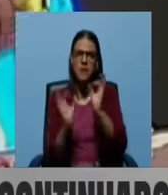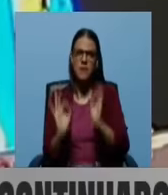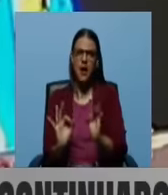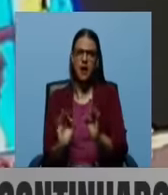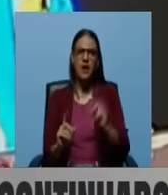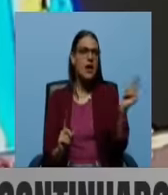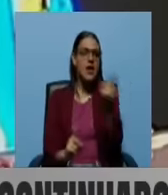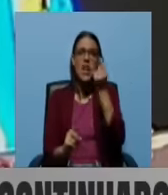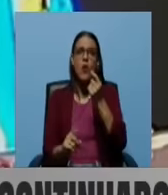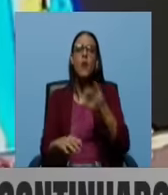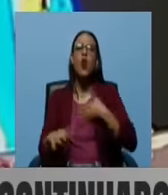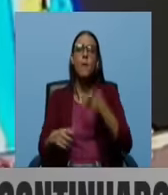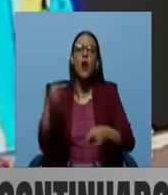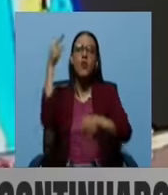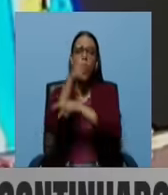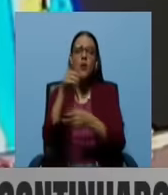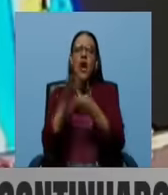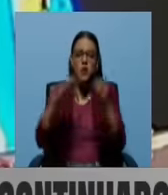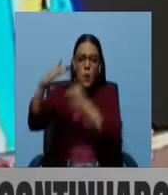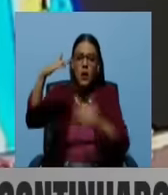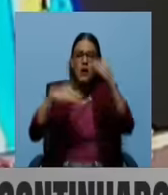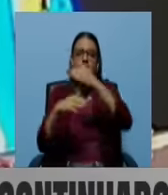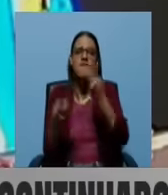Nadie está por encima de las leyes.